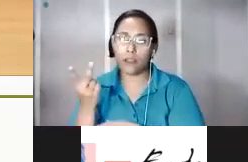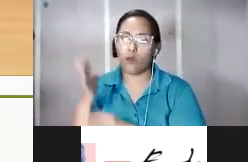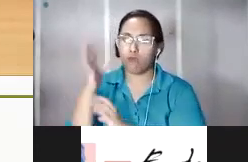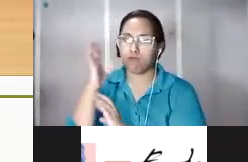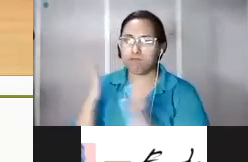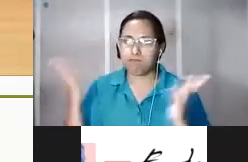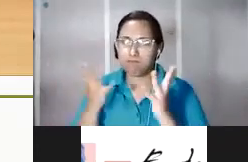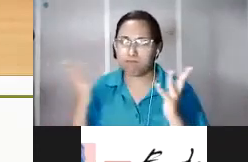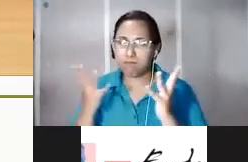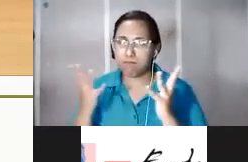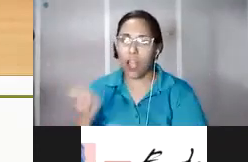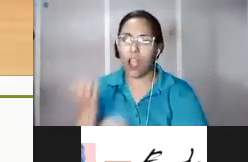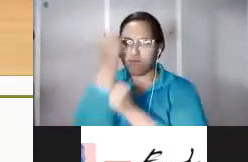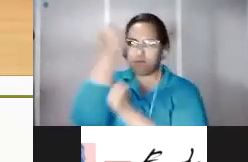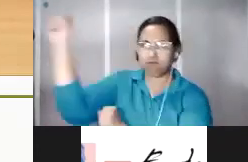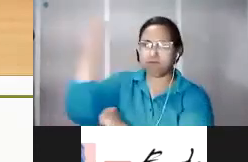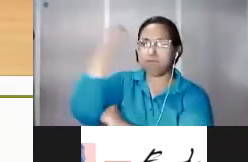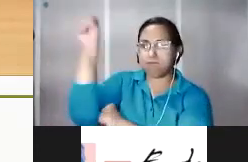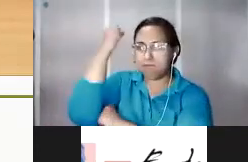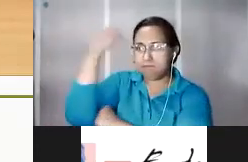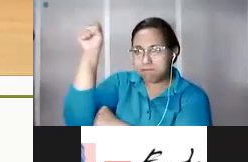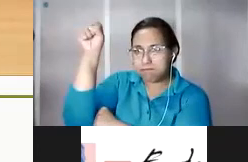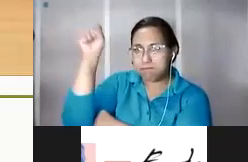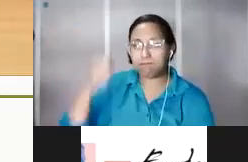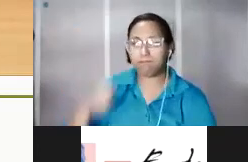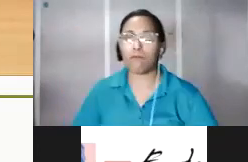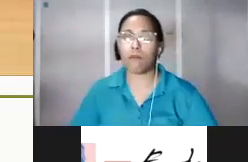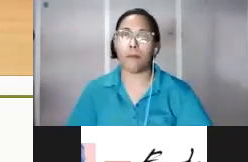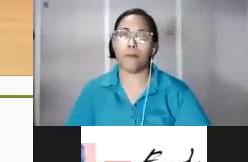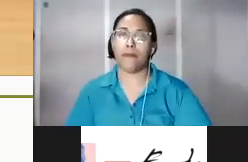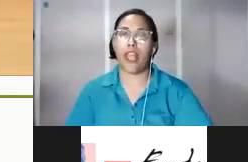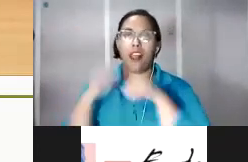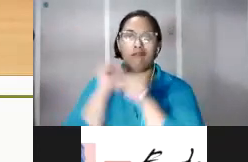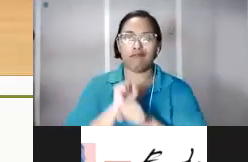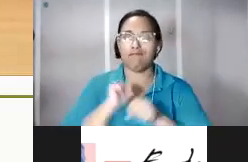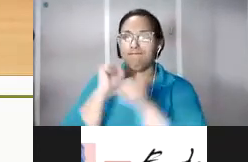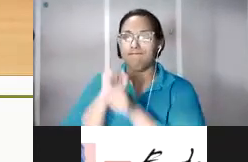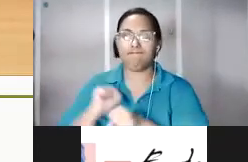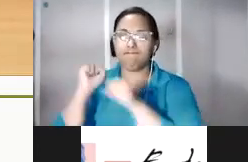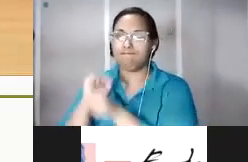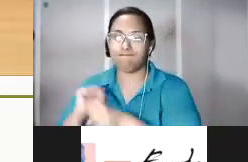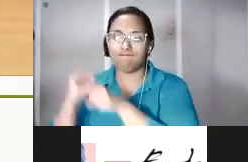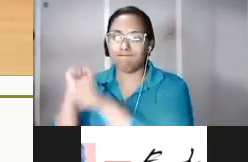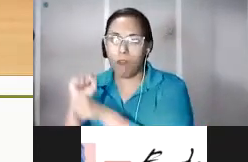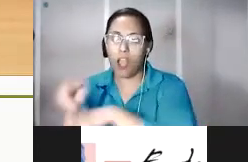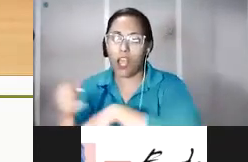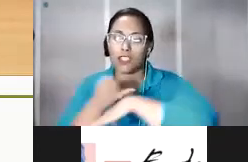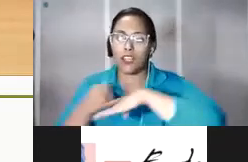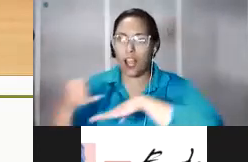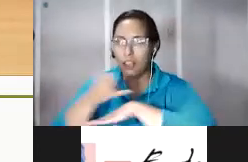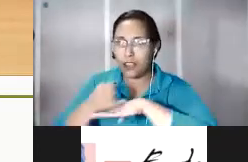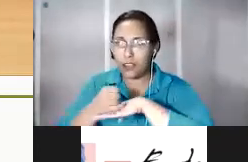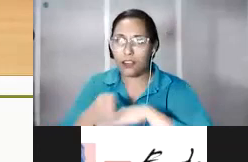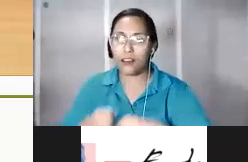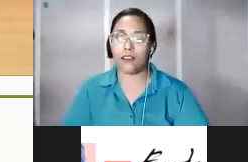grandes huelgas de los y las trabajadores y trabajadoras del tabaco